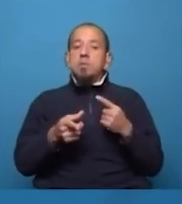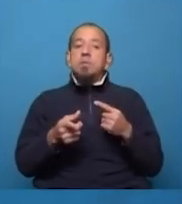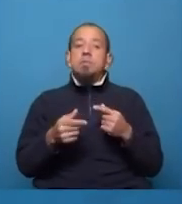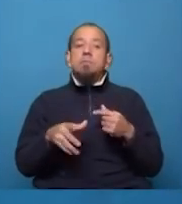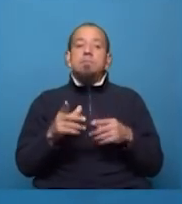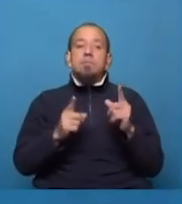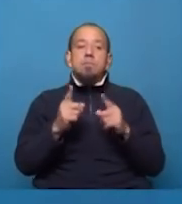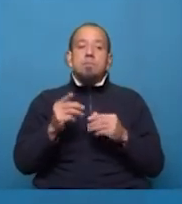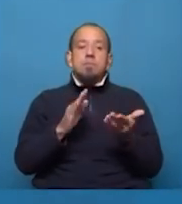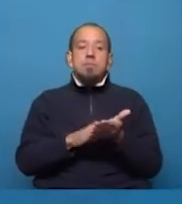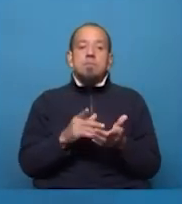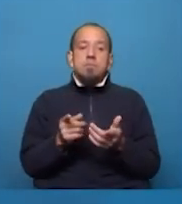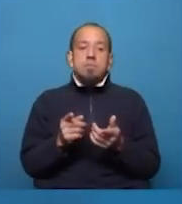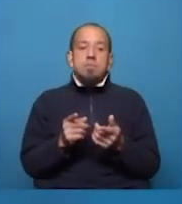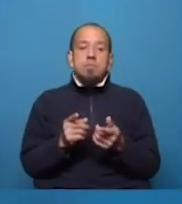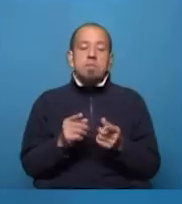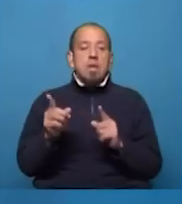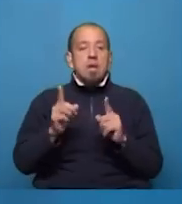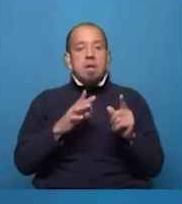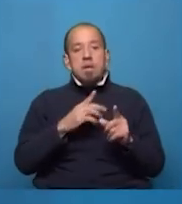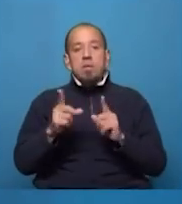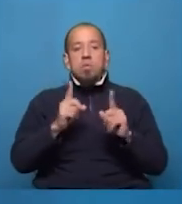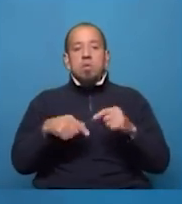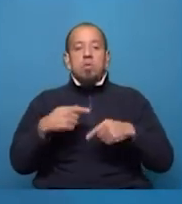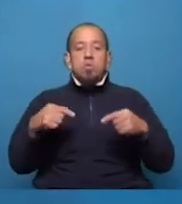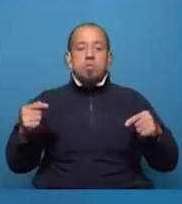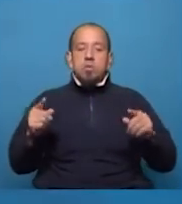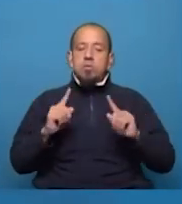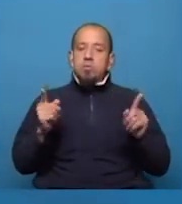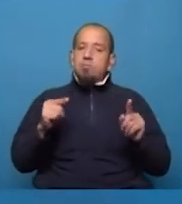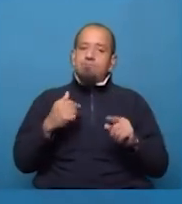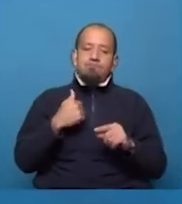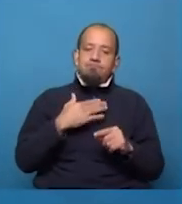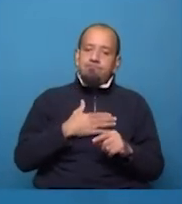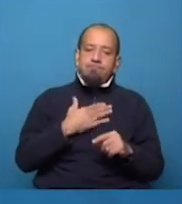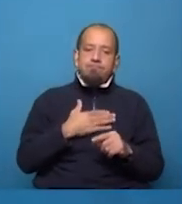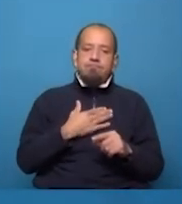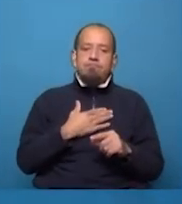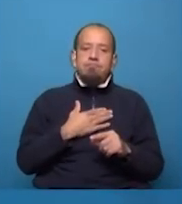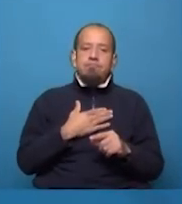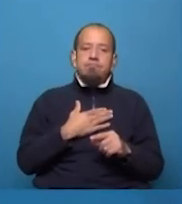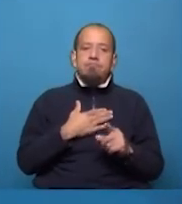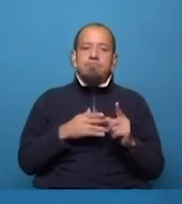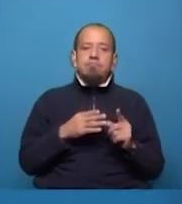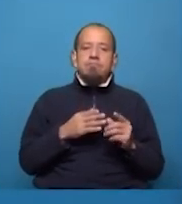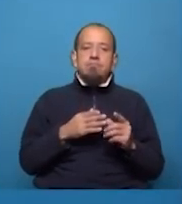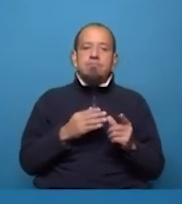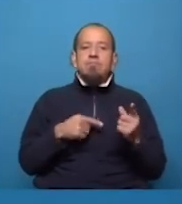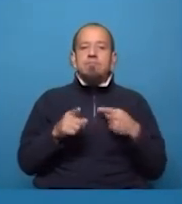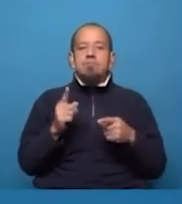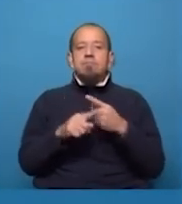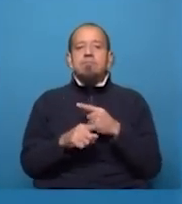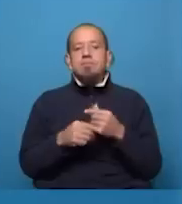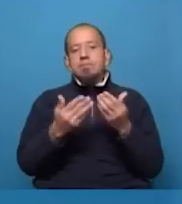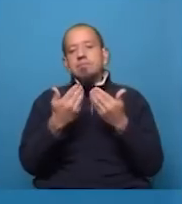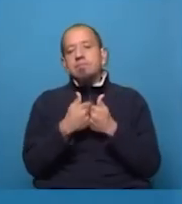surgirá algún elemento más hay algunas cosas que se han dicho que yo no comparto O sea que me está buscando la boca